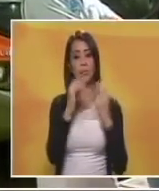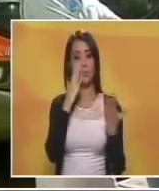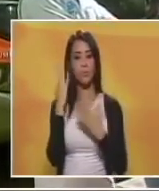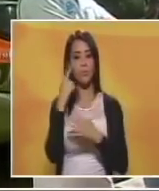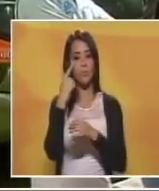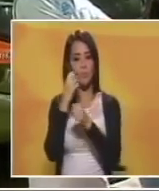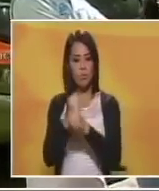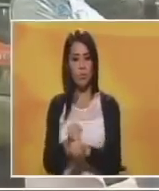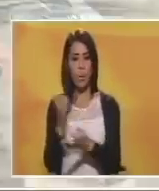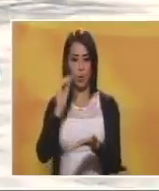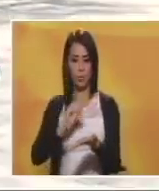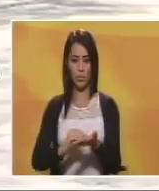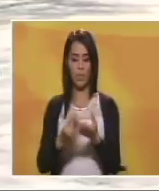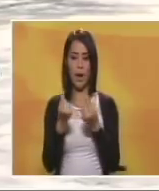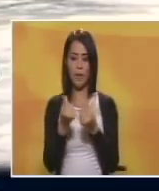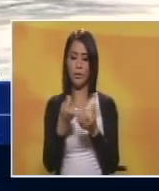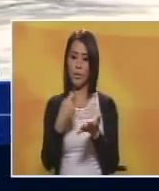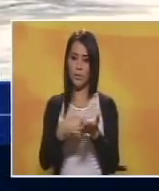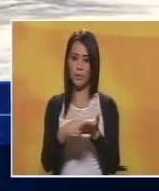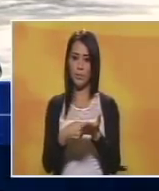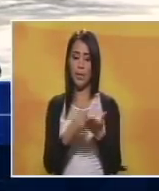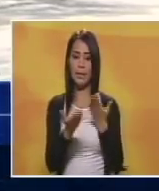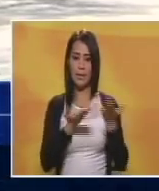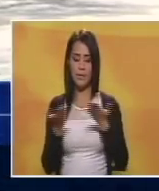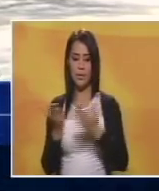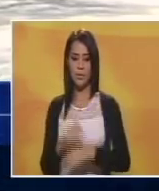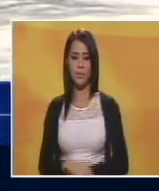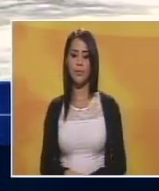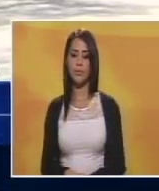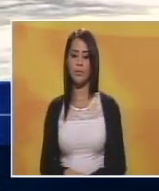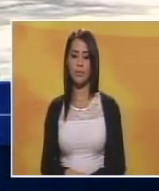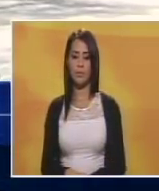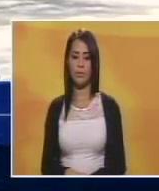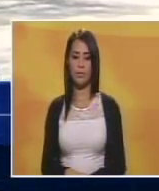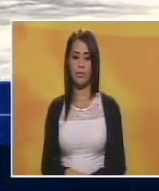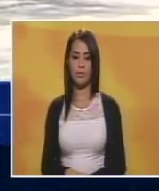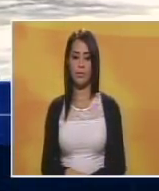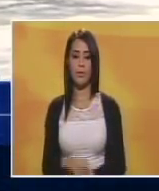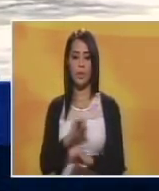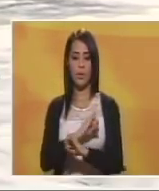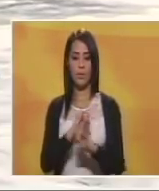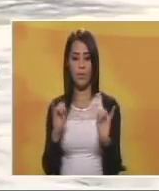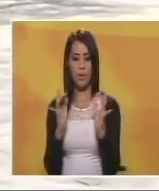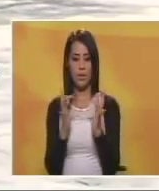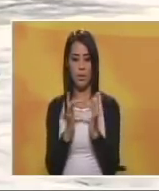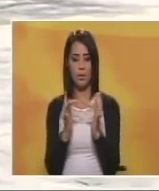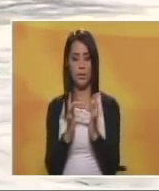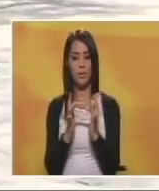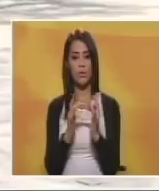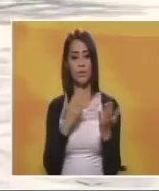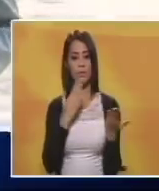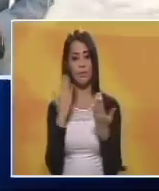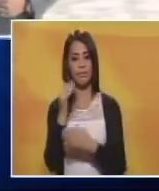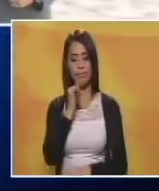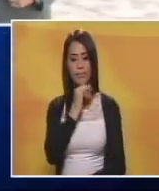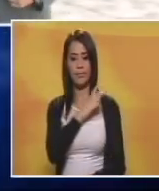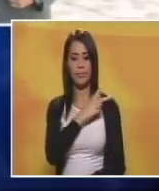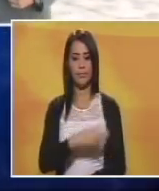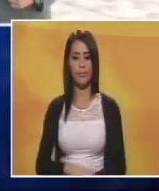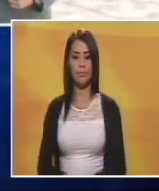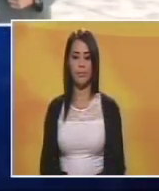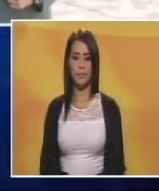se reinicie el cobro del servicio. Nosotros de esta manera finalizamos este contacto. Sigan con más de la